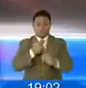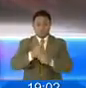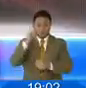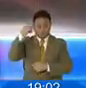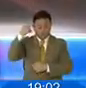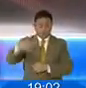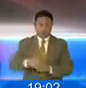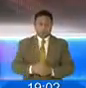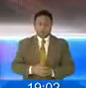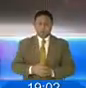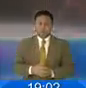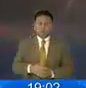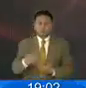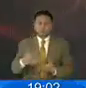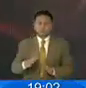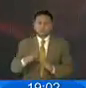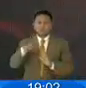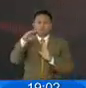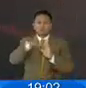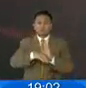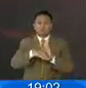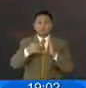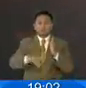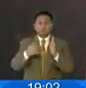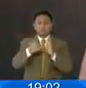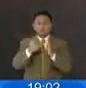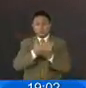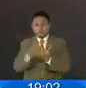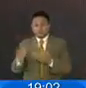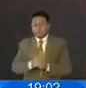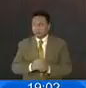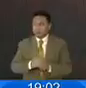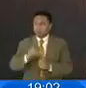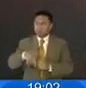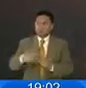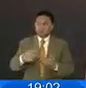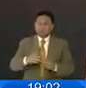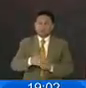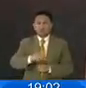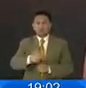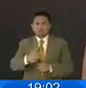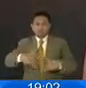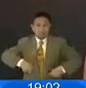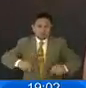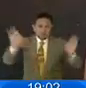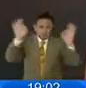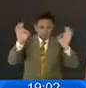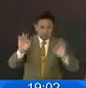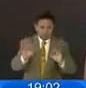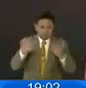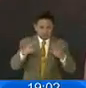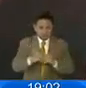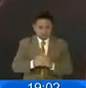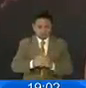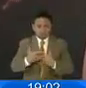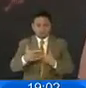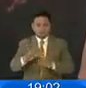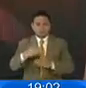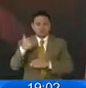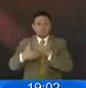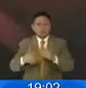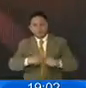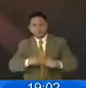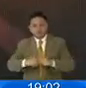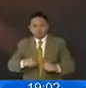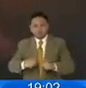de gobierno. Y será para bajar y eliminar impuestos. También bajaré el costo energético y la tramitología. Hay